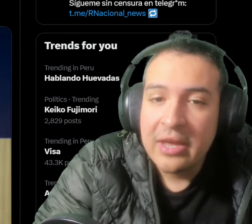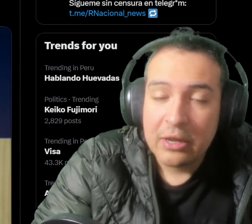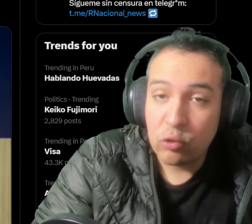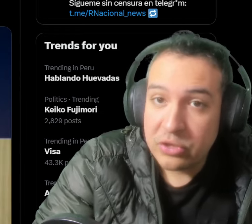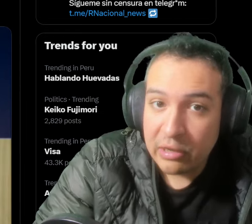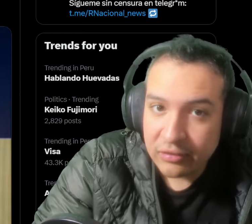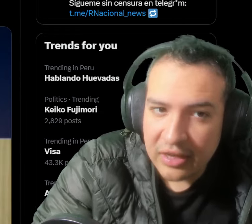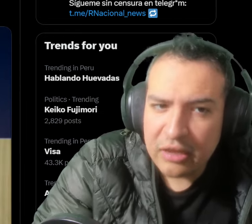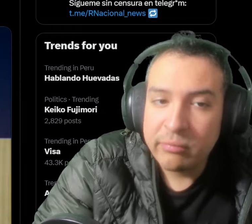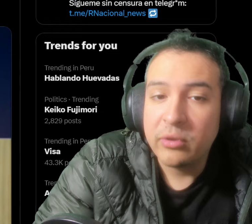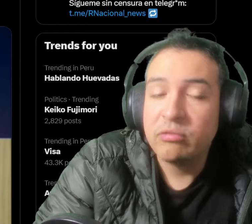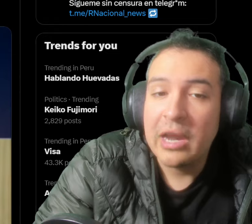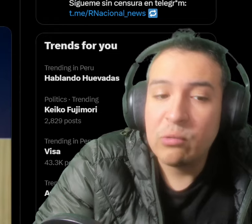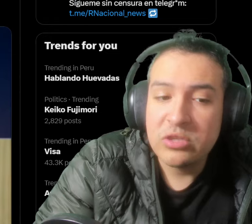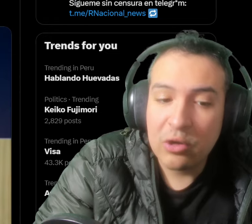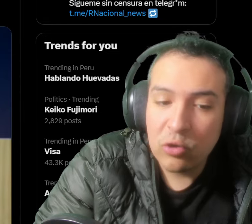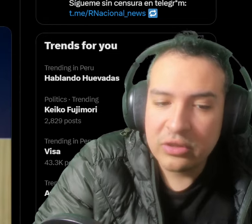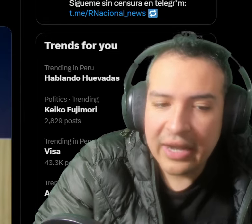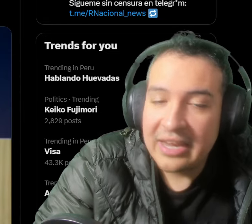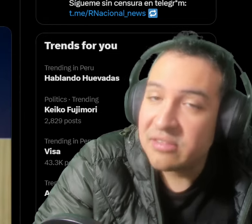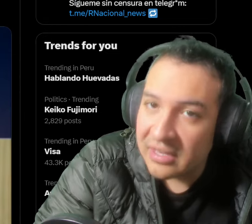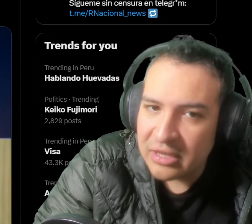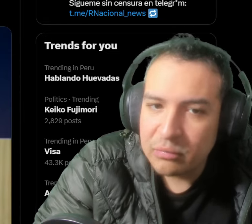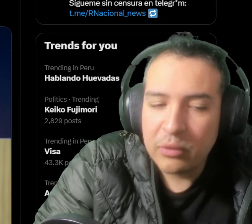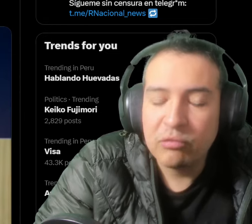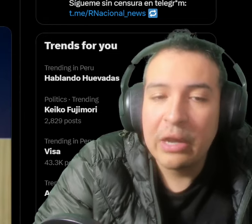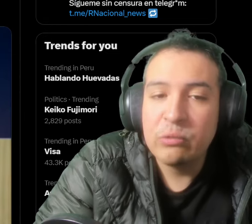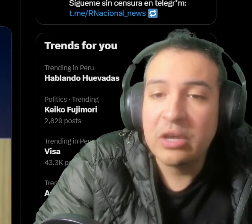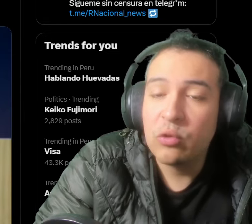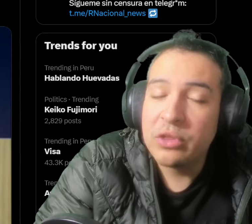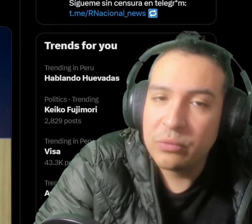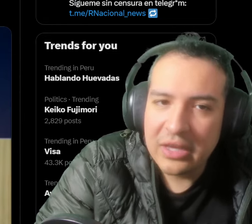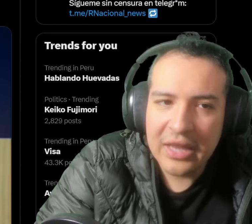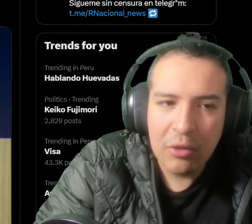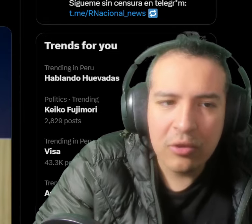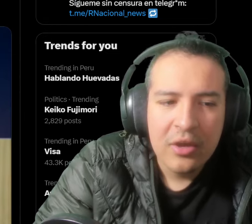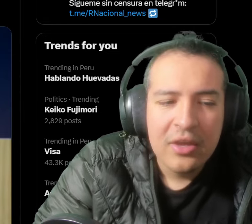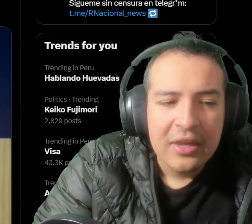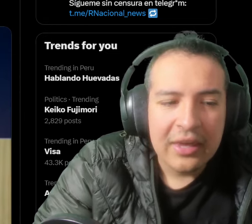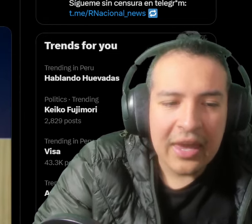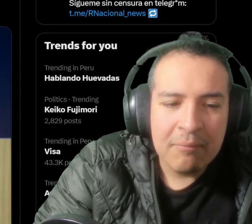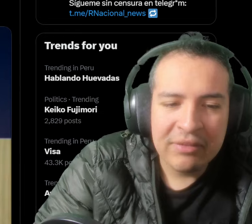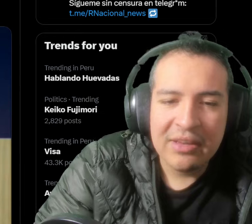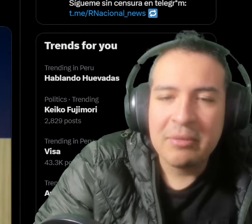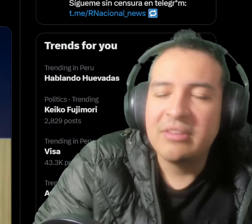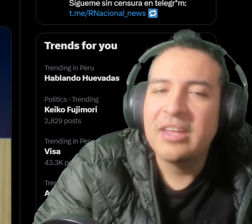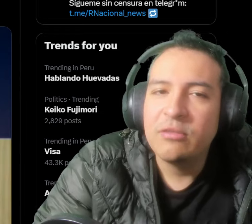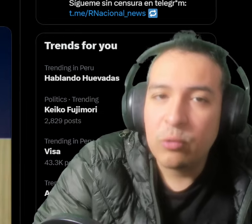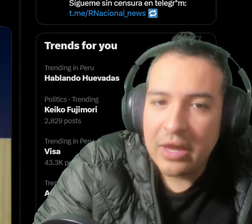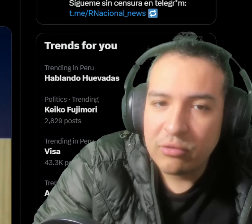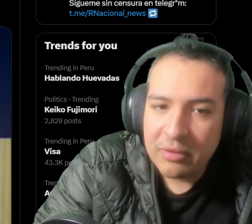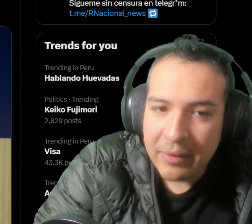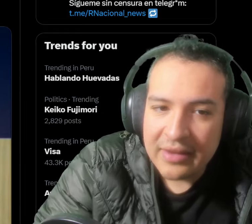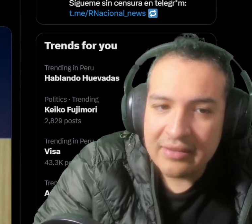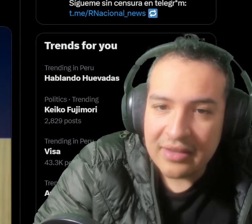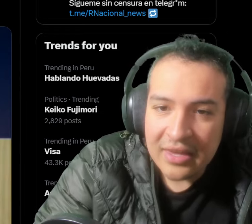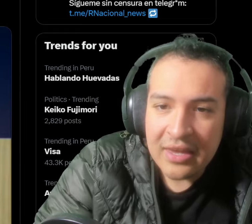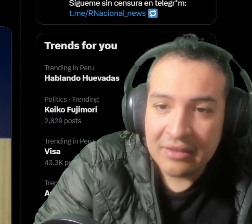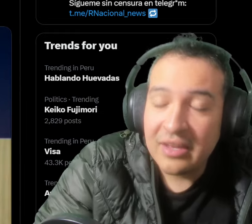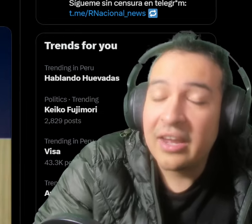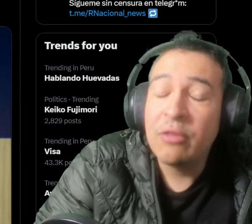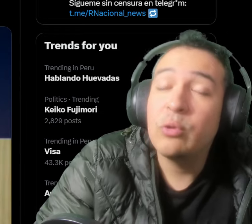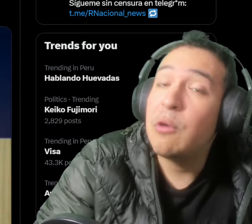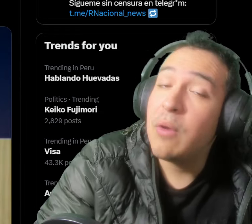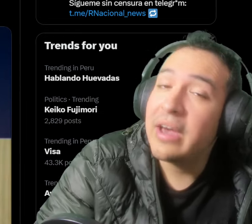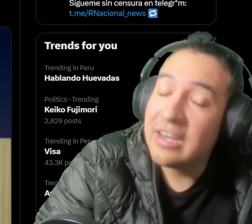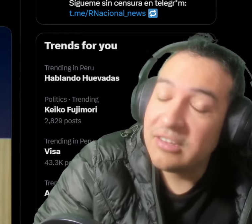lucha contra el socialismo es una lucha contra el estatismo es una lucha contra un dictador que básicamente está destruyendo ese país y